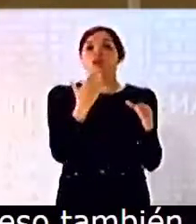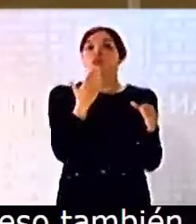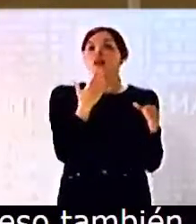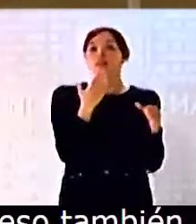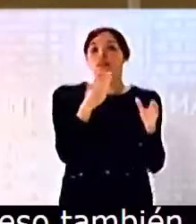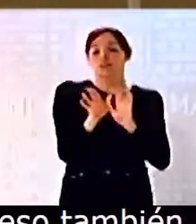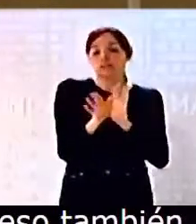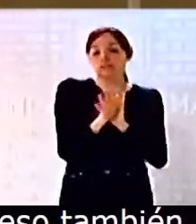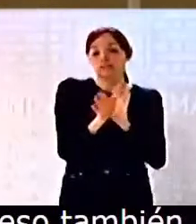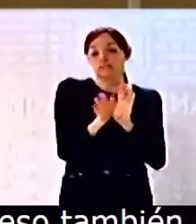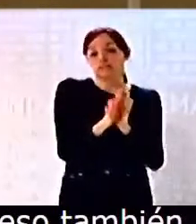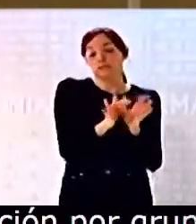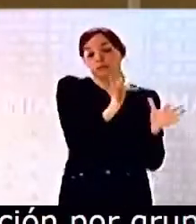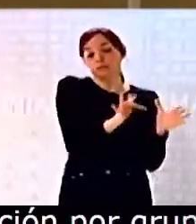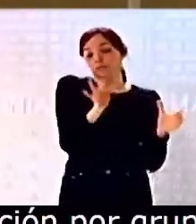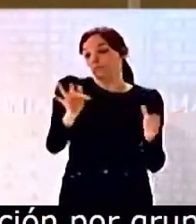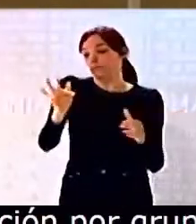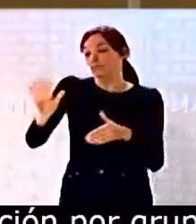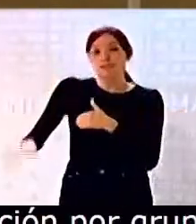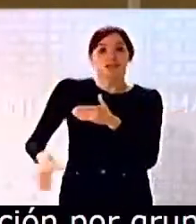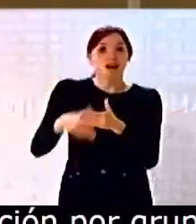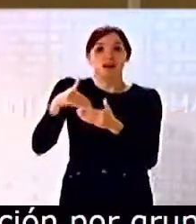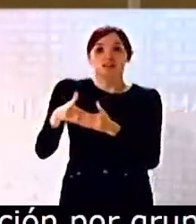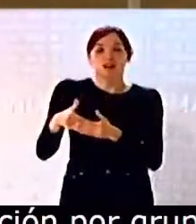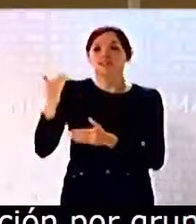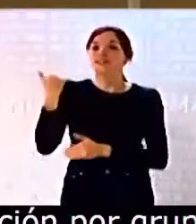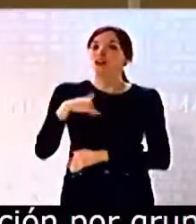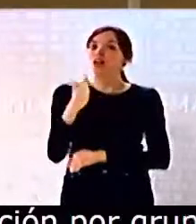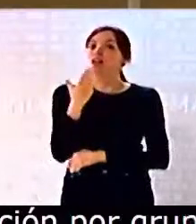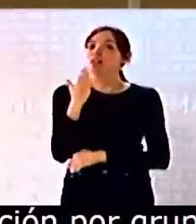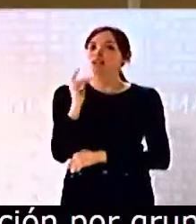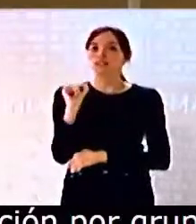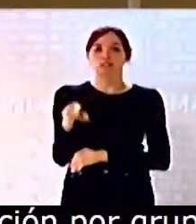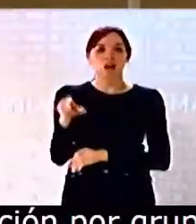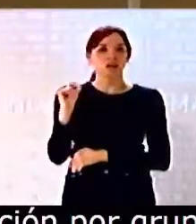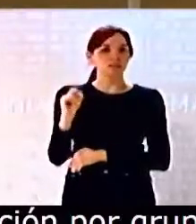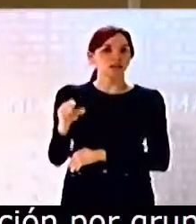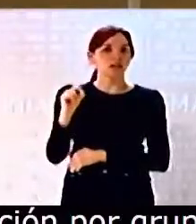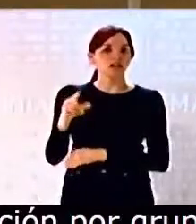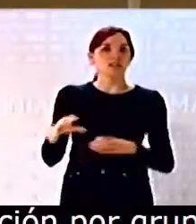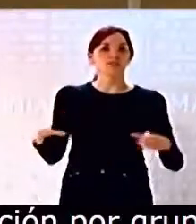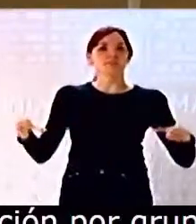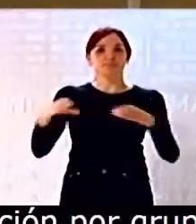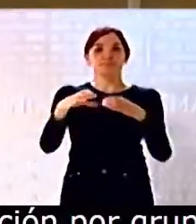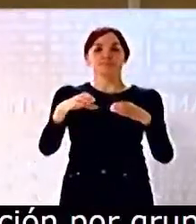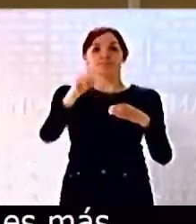poder llegar a aquellas edades en las que es más frecuente que el